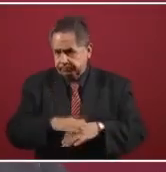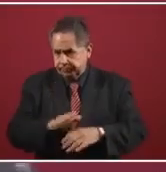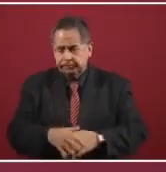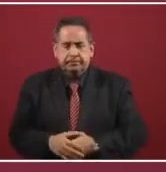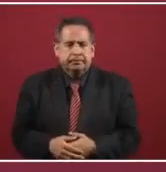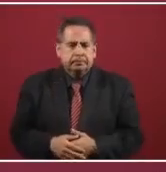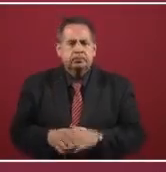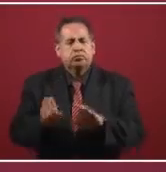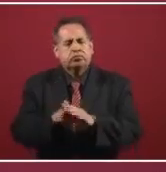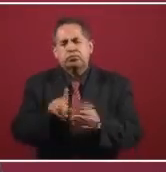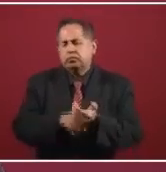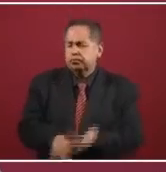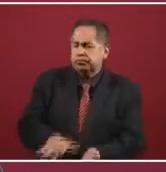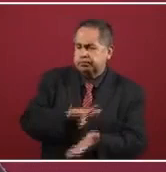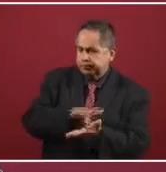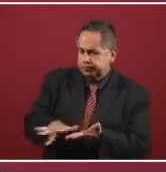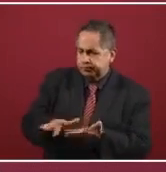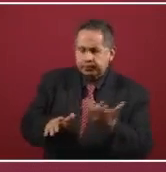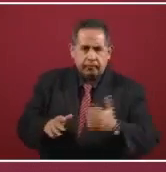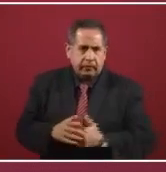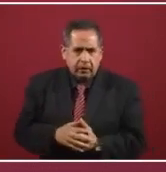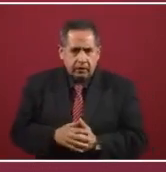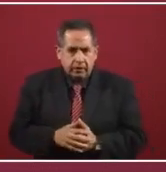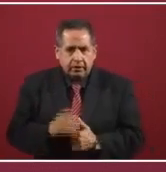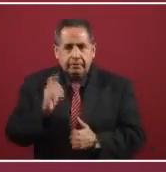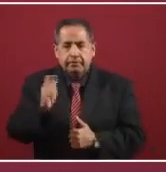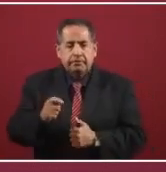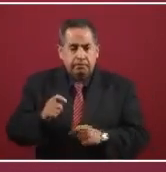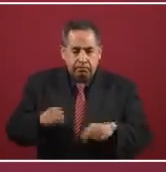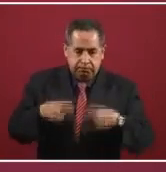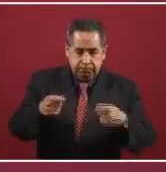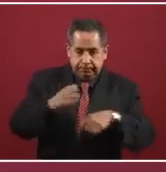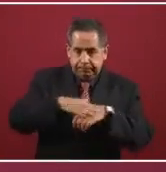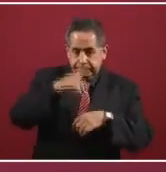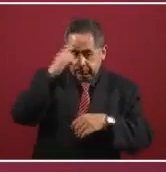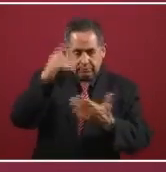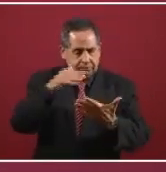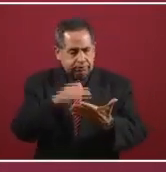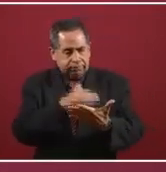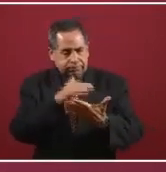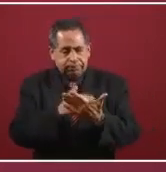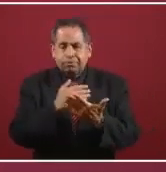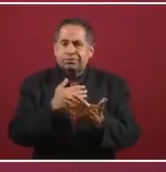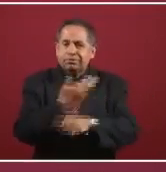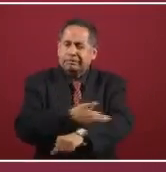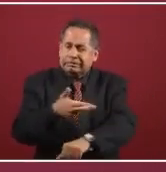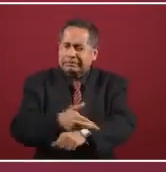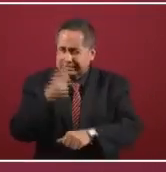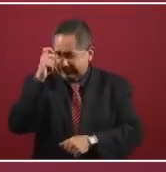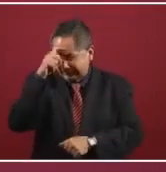¿En qué consiste el apoyo? Primero, pues facilitar la cuestión de los documentos, que puede ser una tortura.